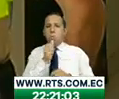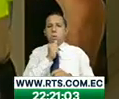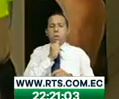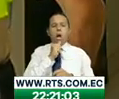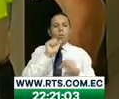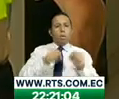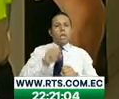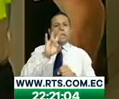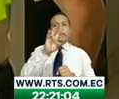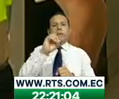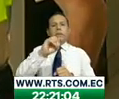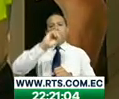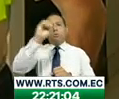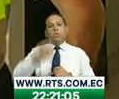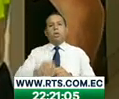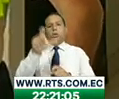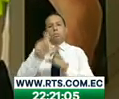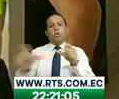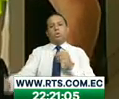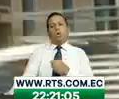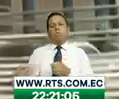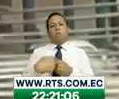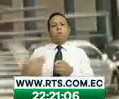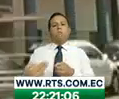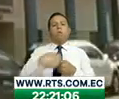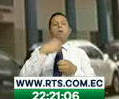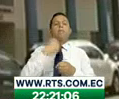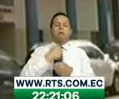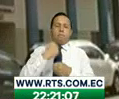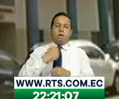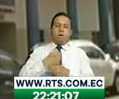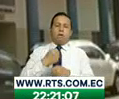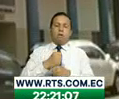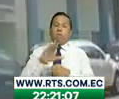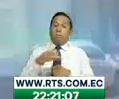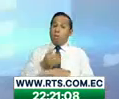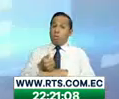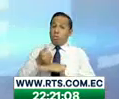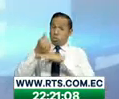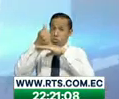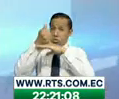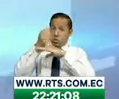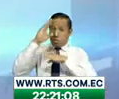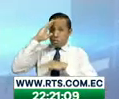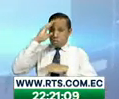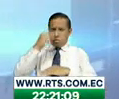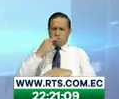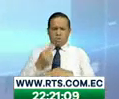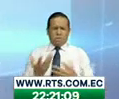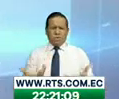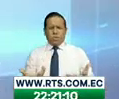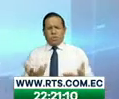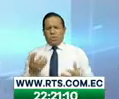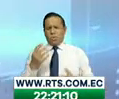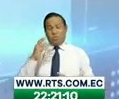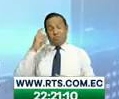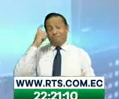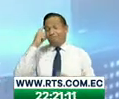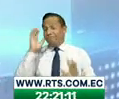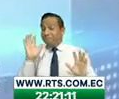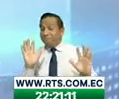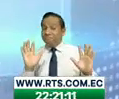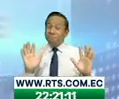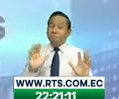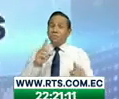del distrito no está muy convencido, pues solo en estos 18 días hubo 66 citaciones,